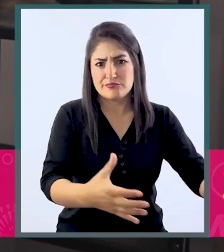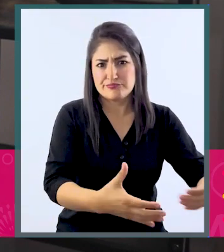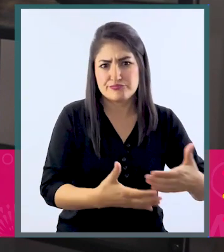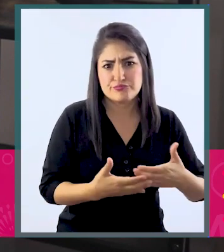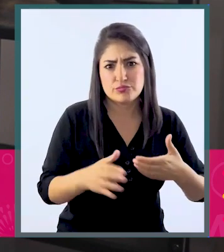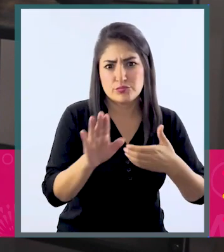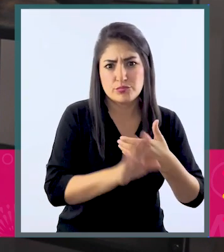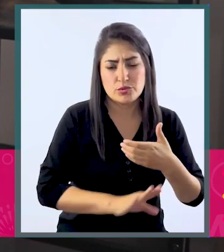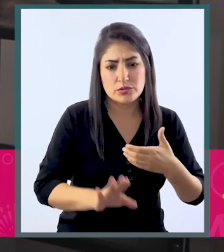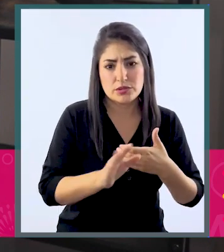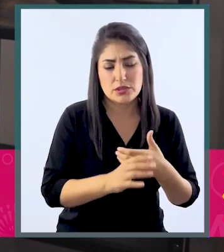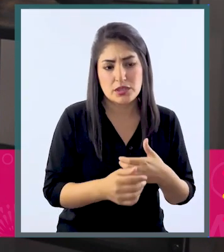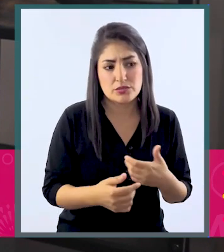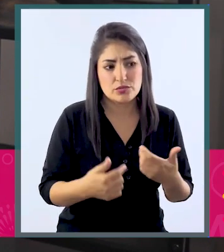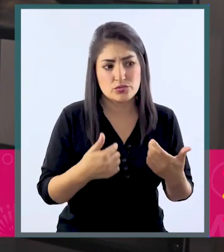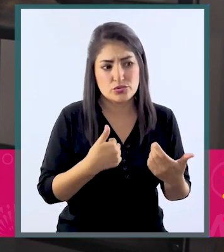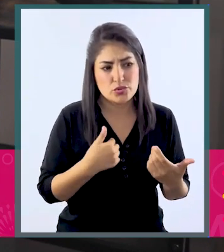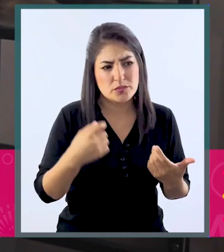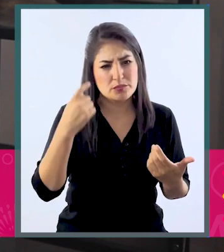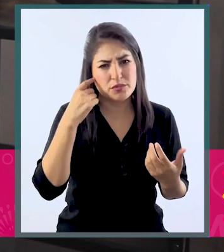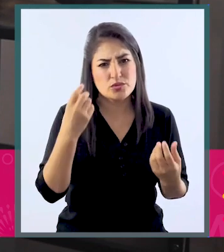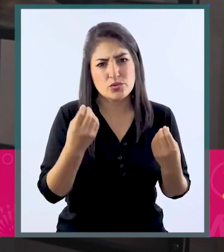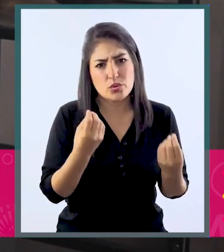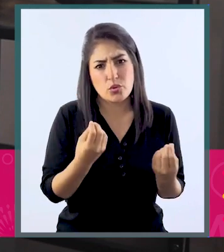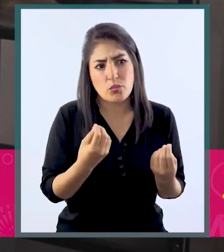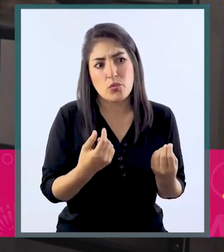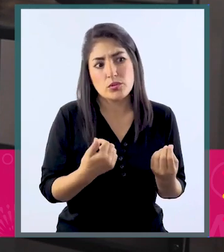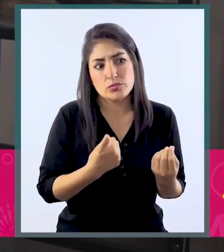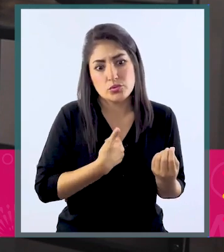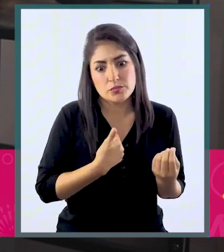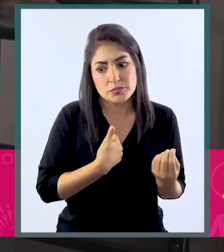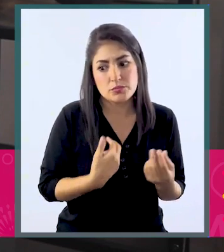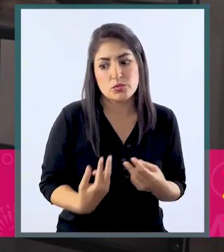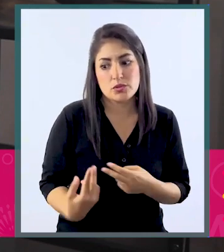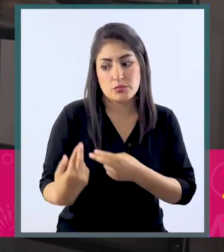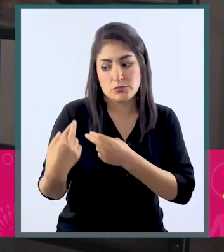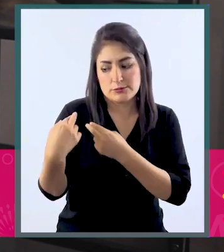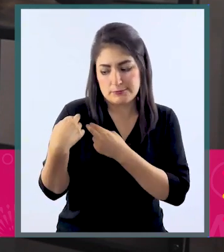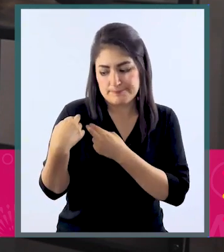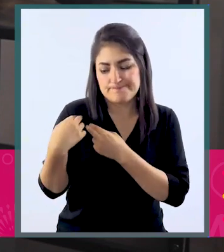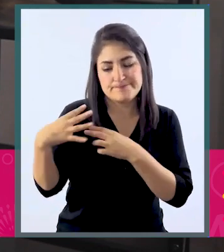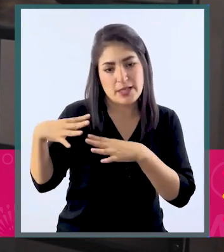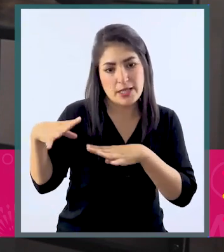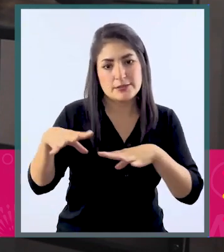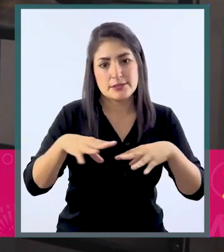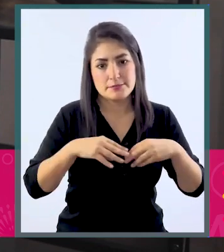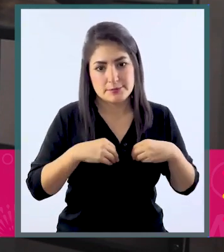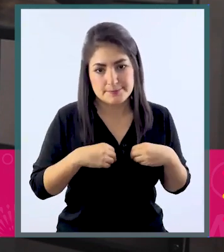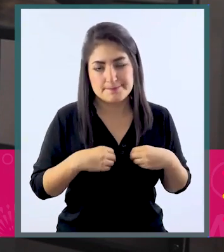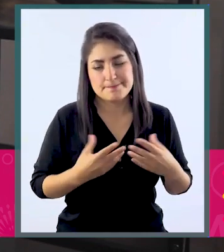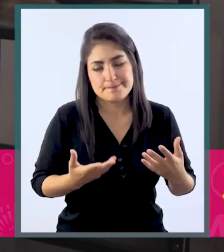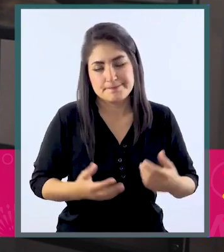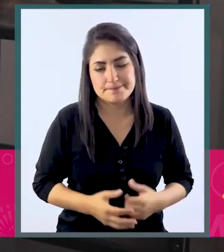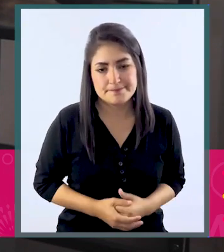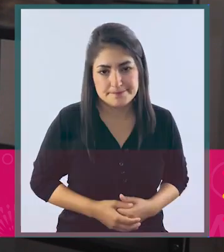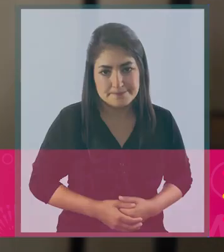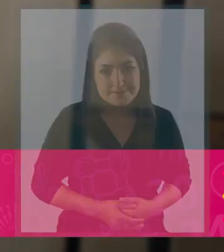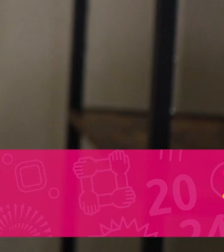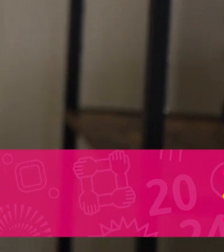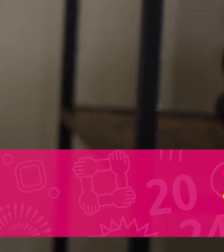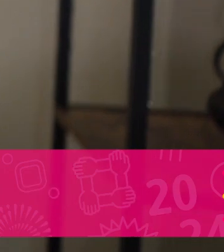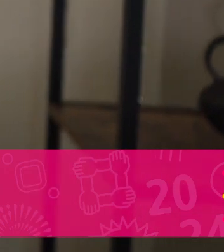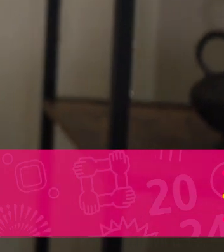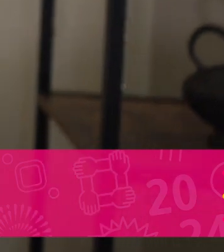este monumento. Yo no he buscado fama, he buscado solamente cumplir con la responsabilidad que me tocó en ese